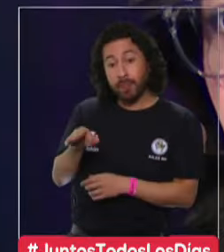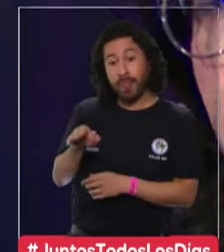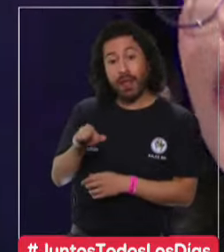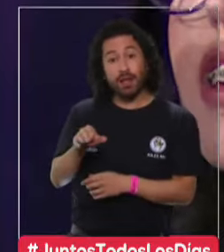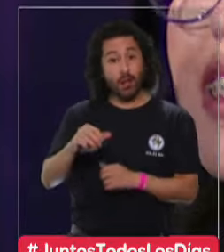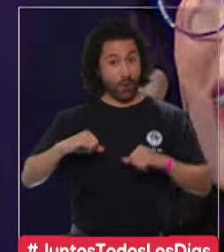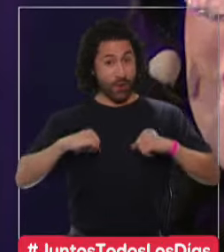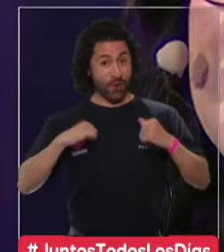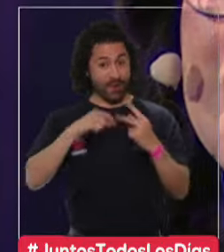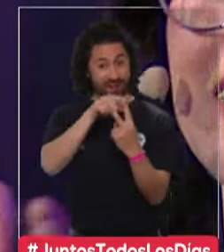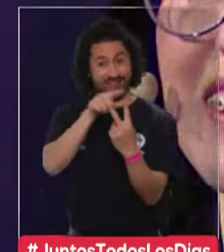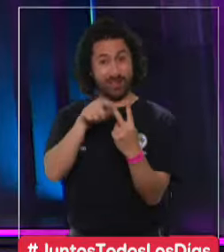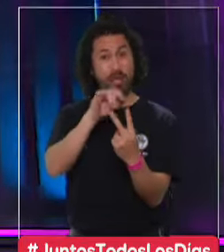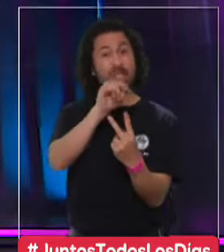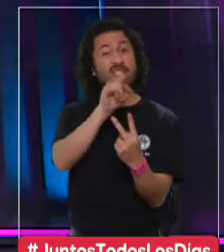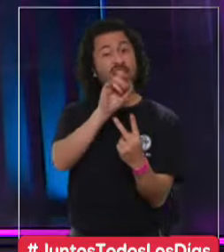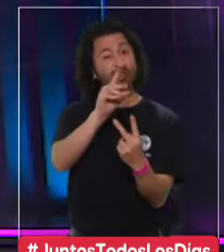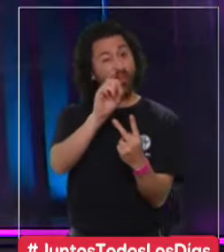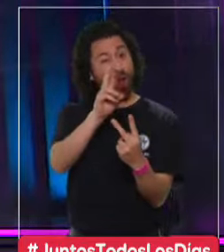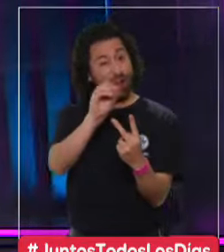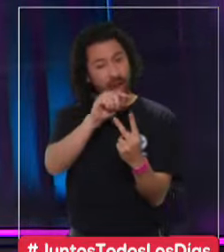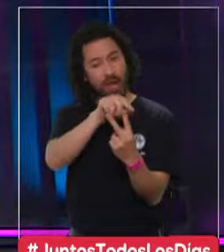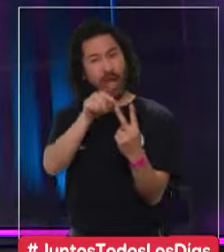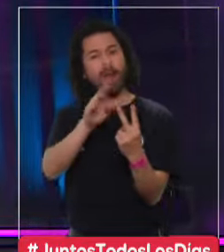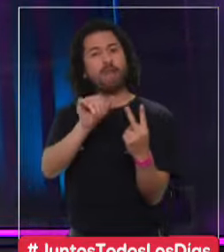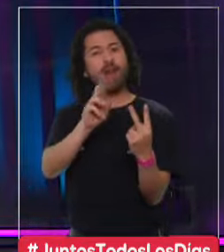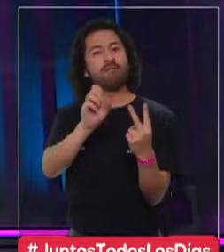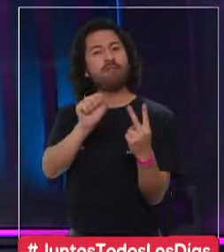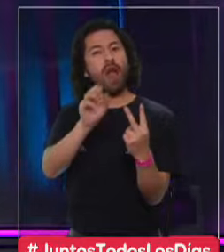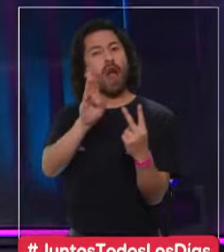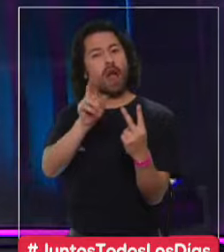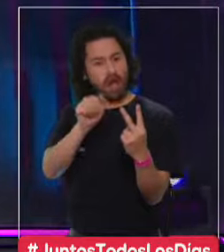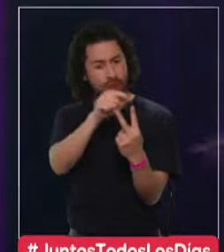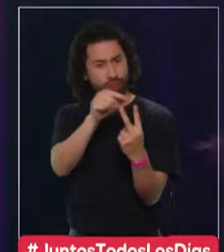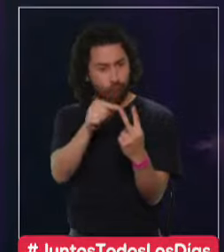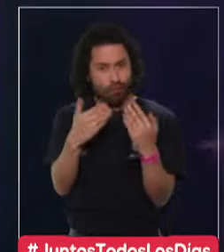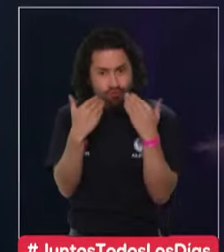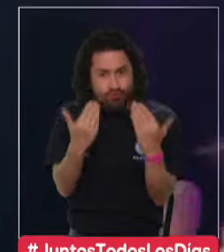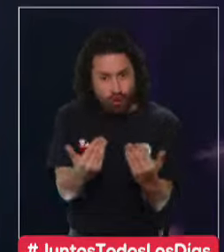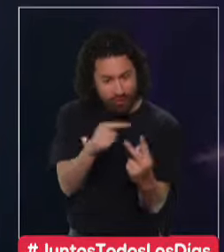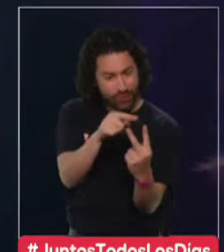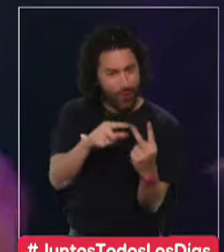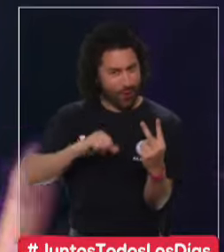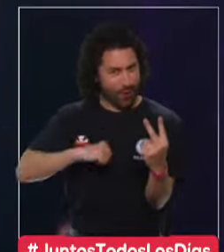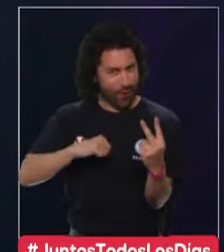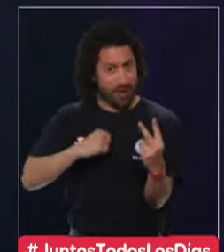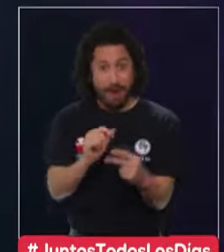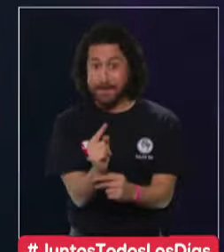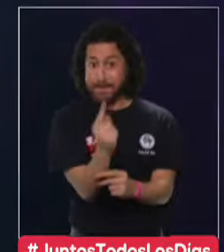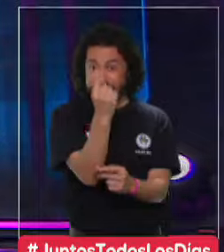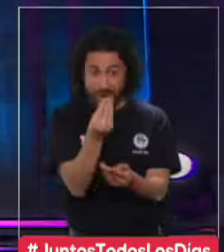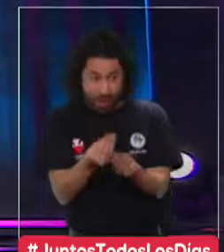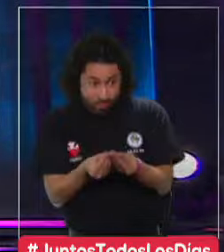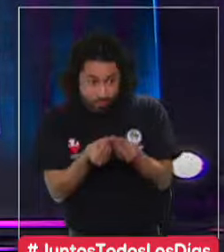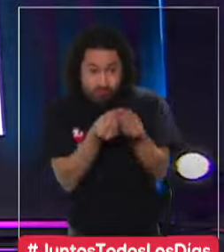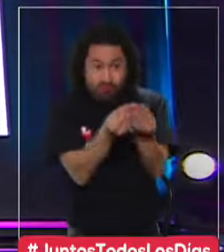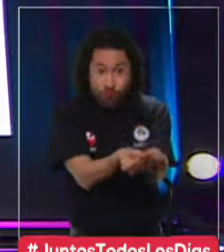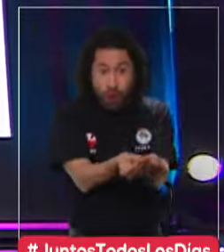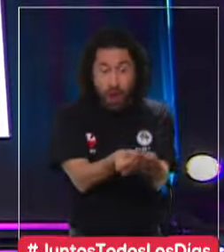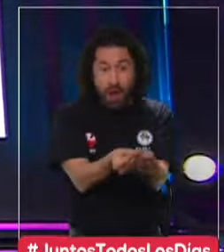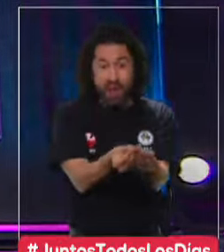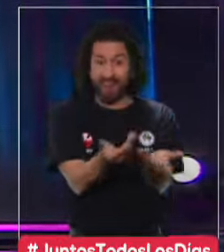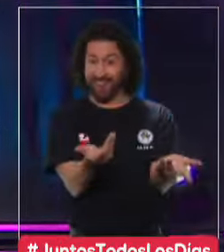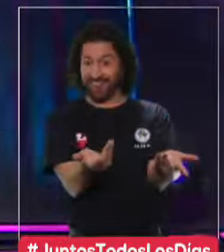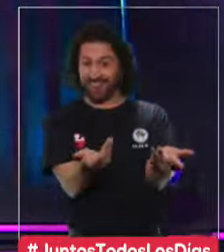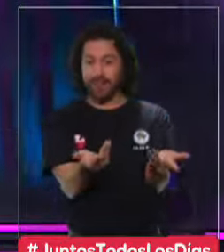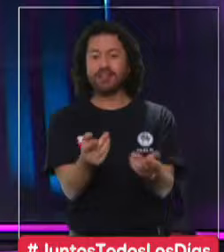son las jovencitas que van a dar la primera donación de estas 27 horas. Adelante Isidora, adelante Bárbara. Vamos a